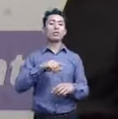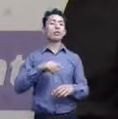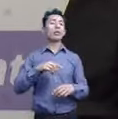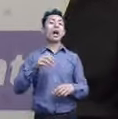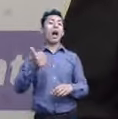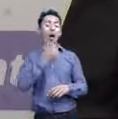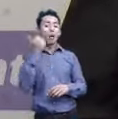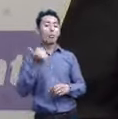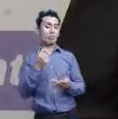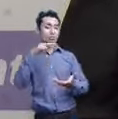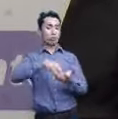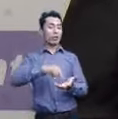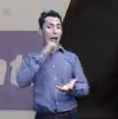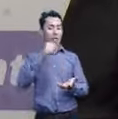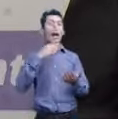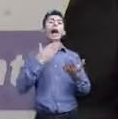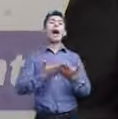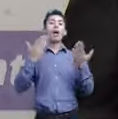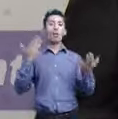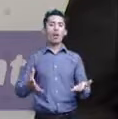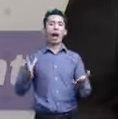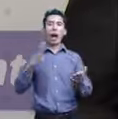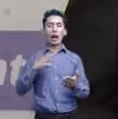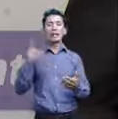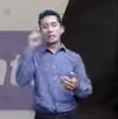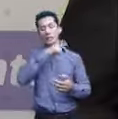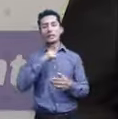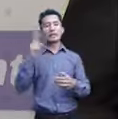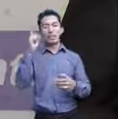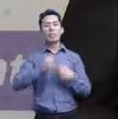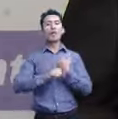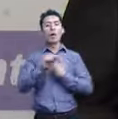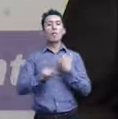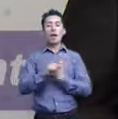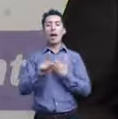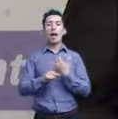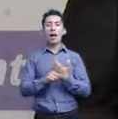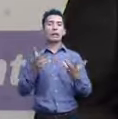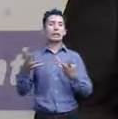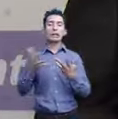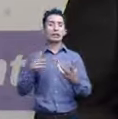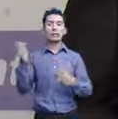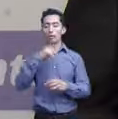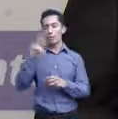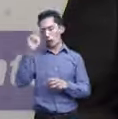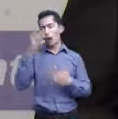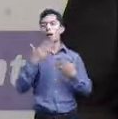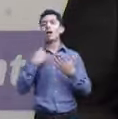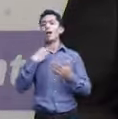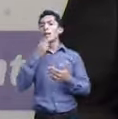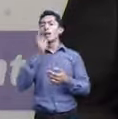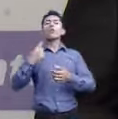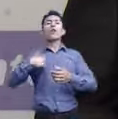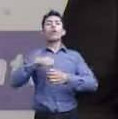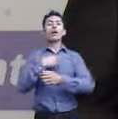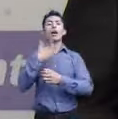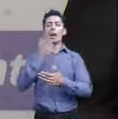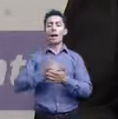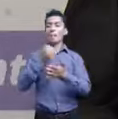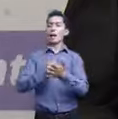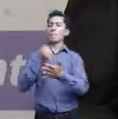los alumnos ahí, hoy tienen muchas dificultades en diferentes espacios que ellos tienen. Hoy decirles que vamos a tocar